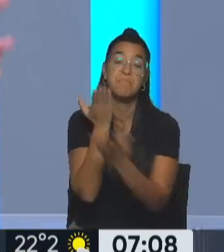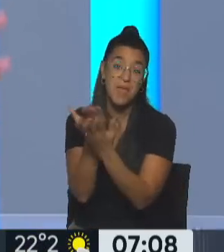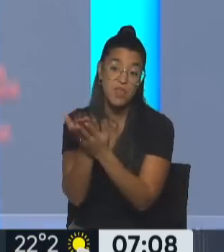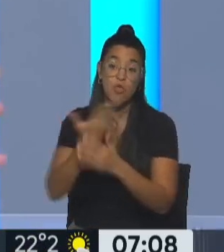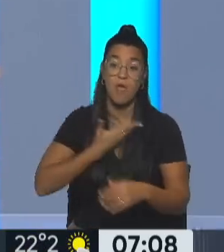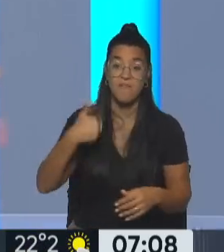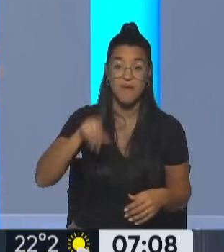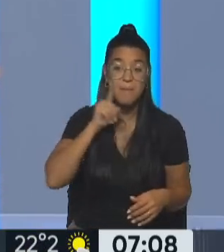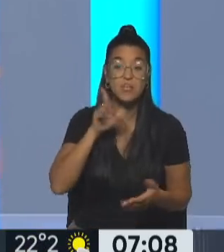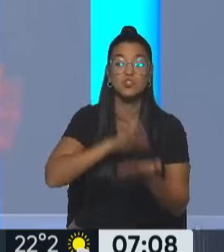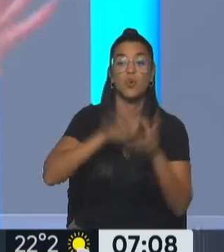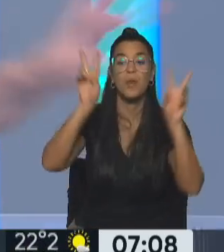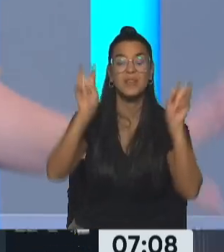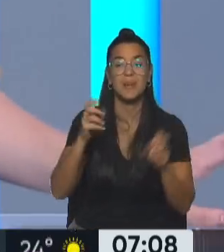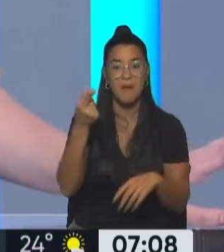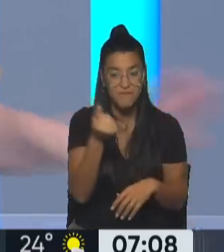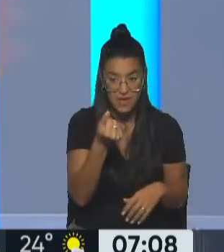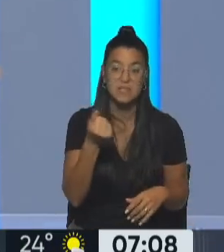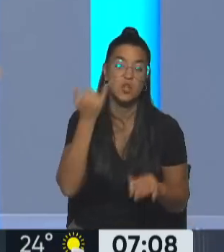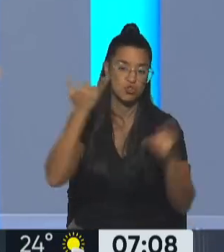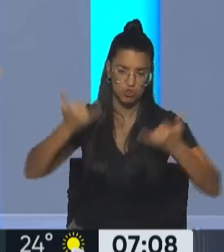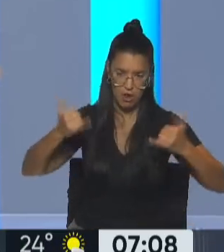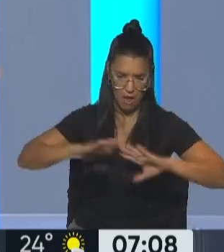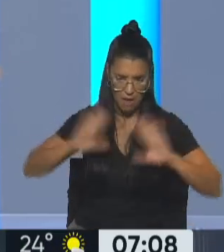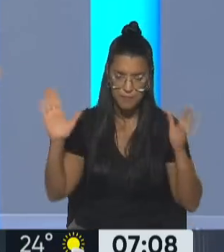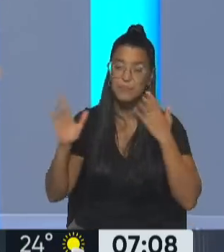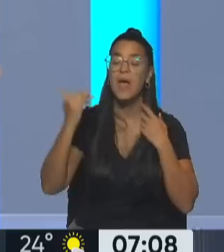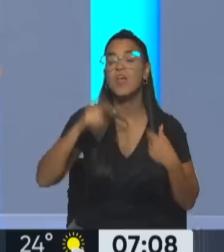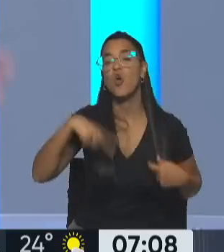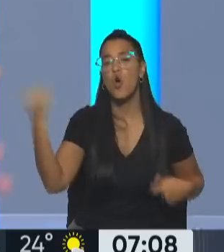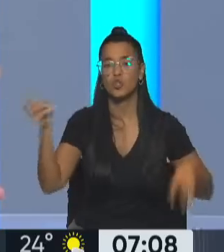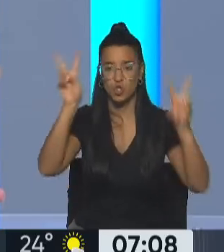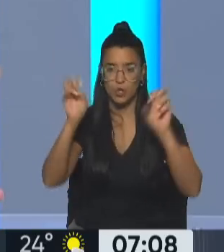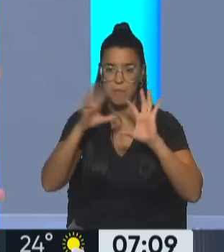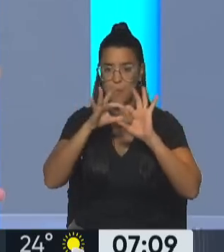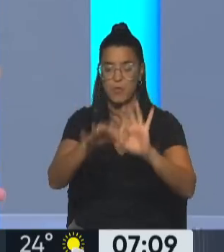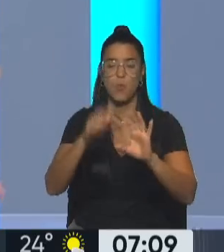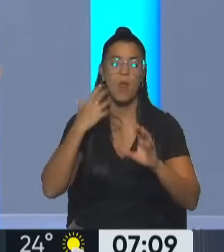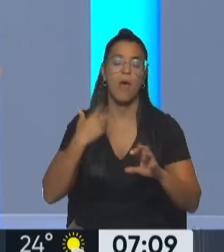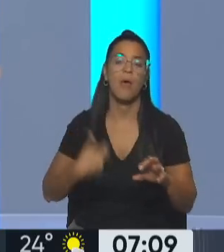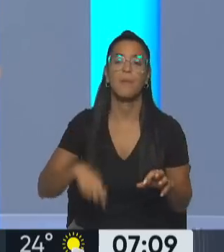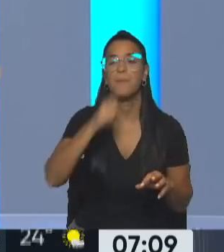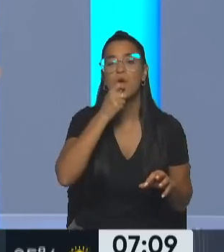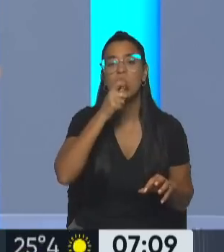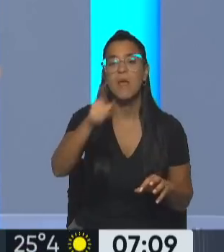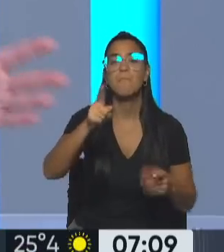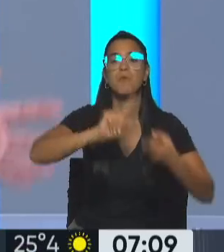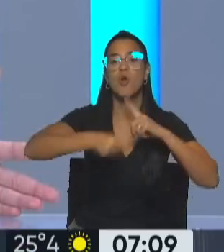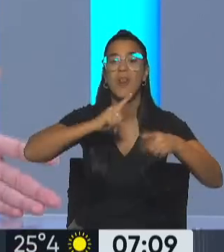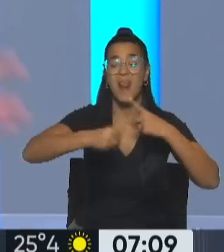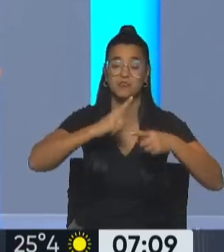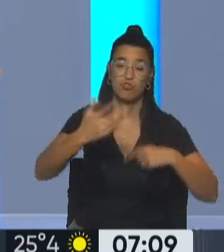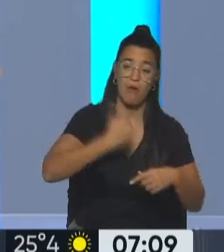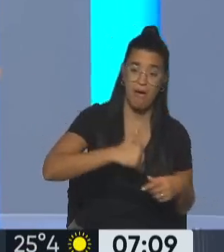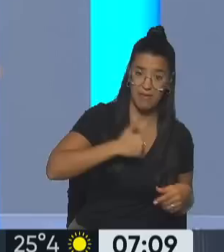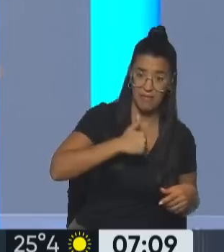monetario en términos financieros llegada de dólares está pero después hay otras cuestiones vinculadas por ejemplo a la relación que tiene la